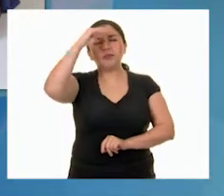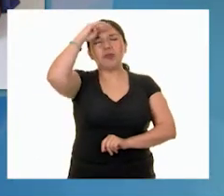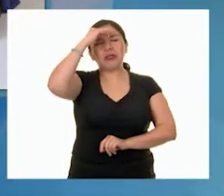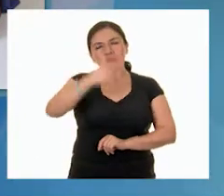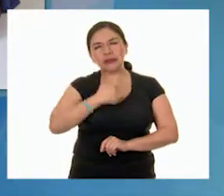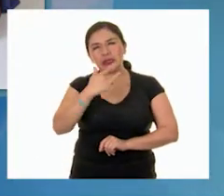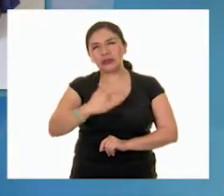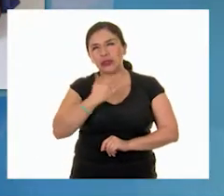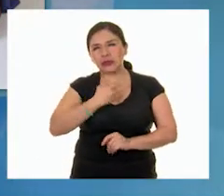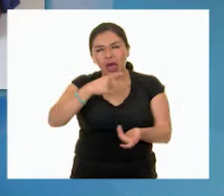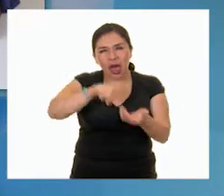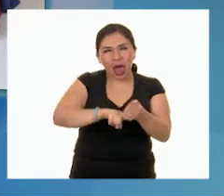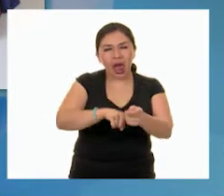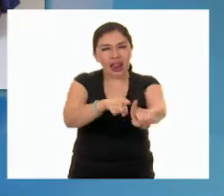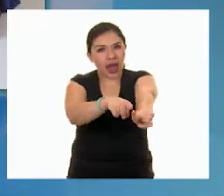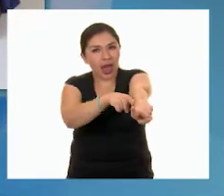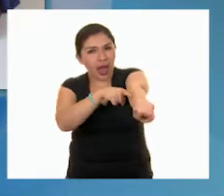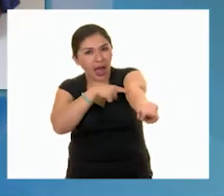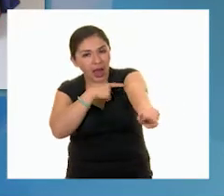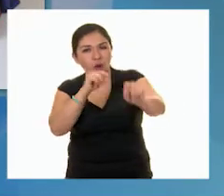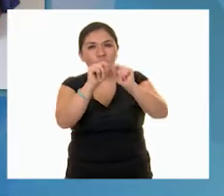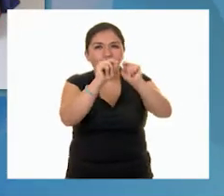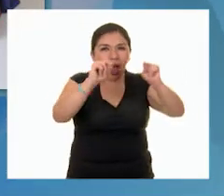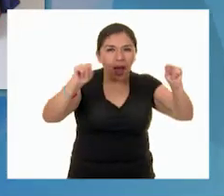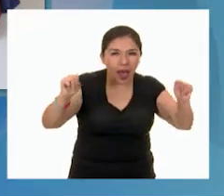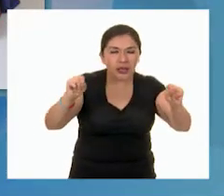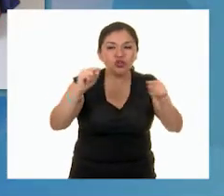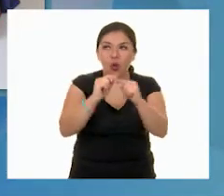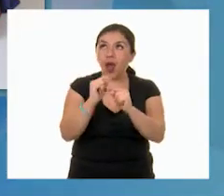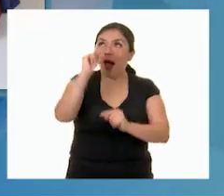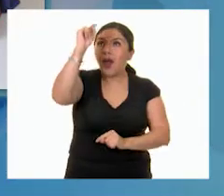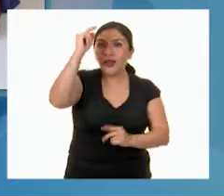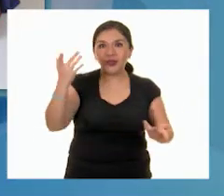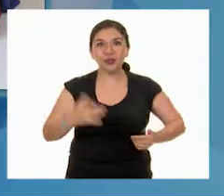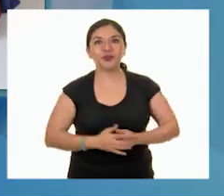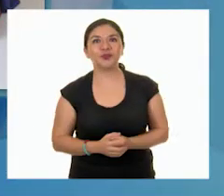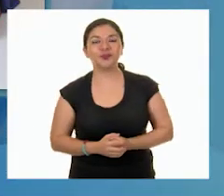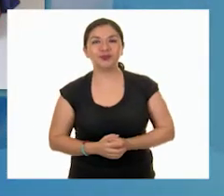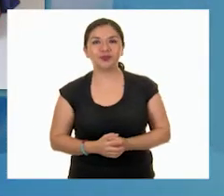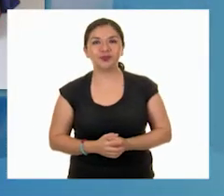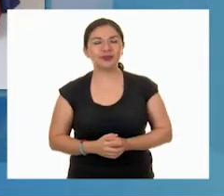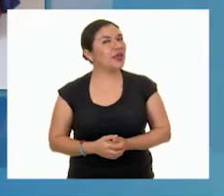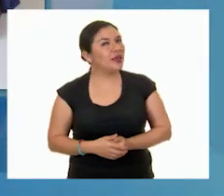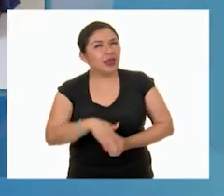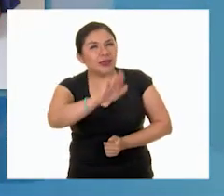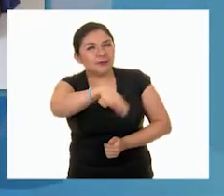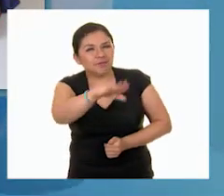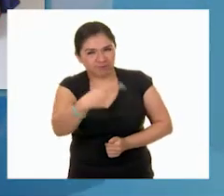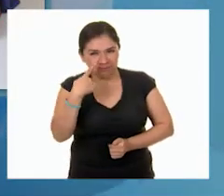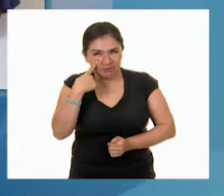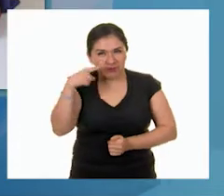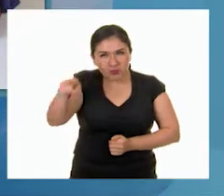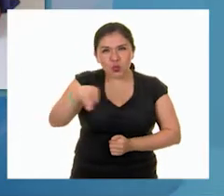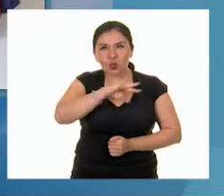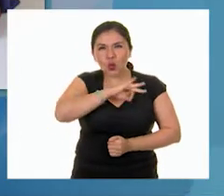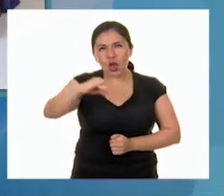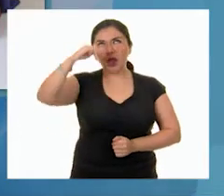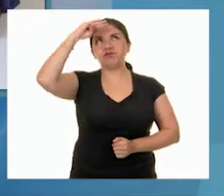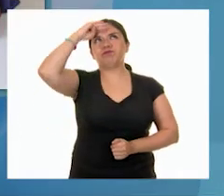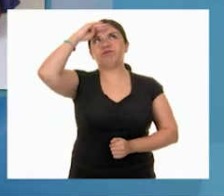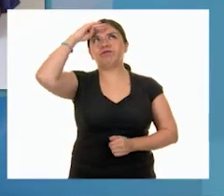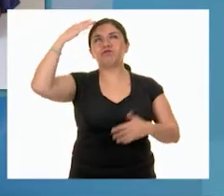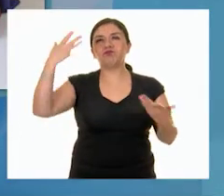sus dimensiones: largo, ancho y alto. Ale, mira, entonces podemos